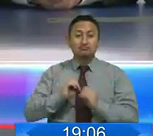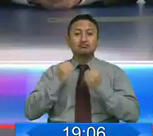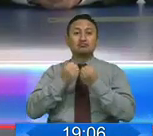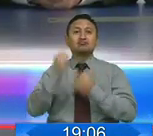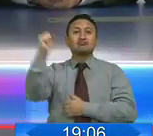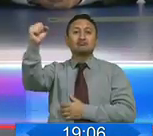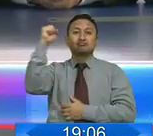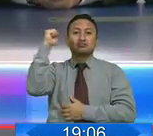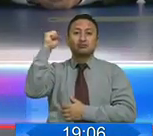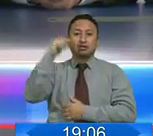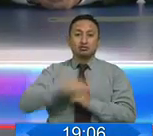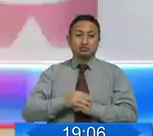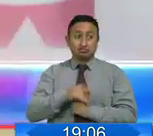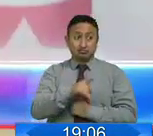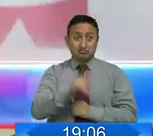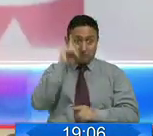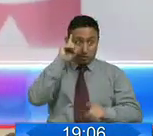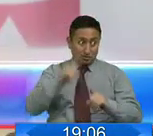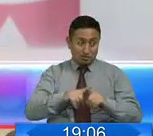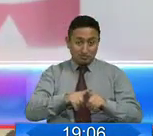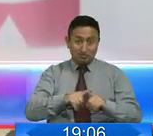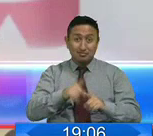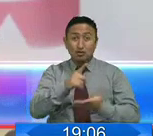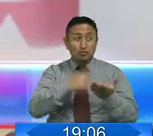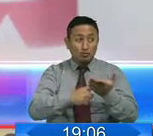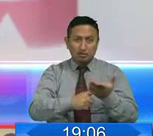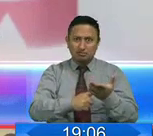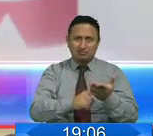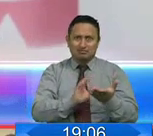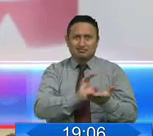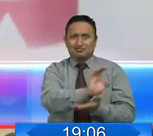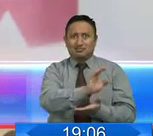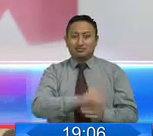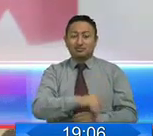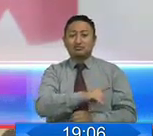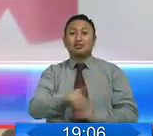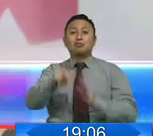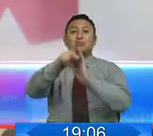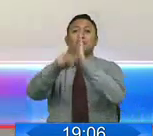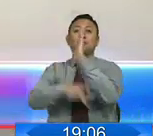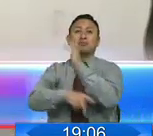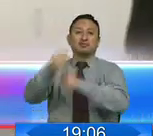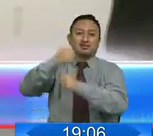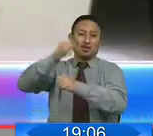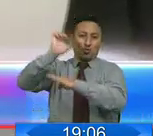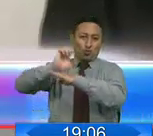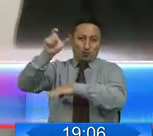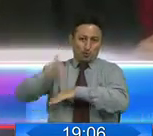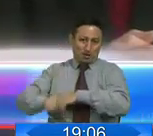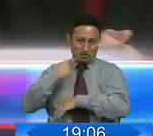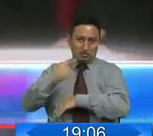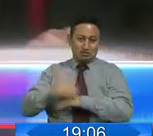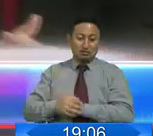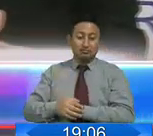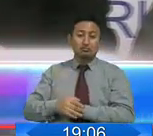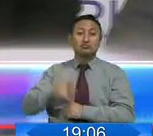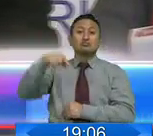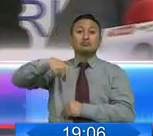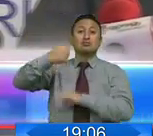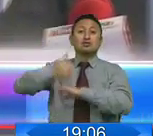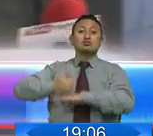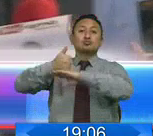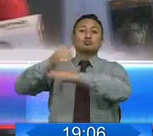sindicales rechazaron que esto haya sido consensuado el parlamento laboral ecuatoriano señala que quien funge como